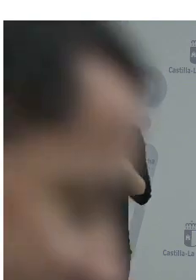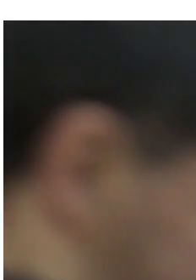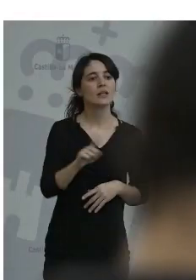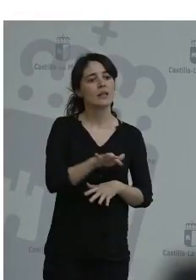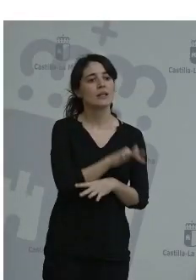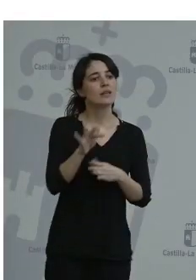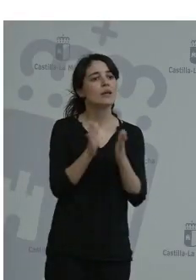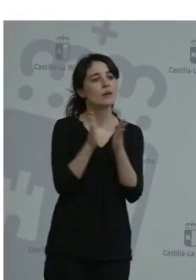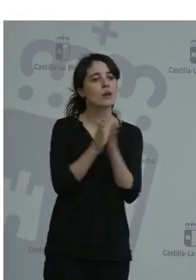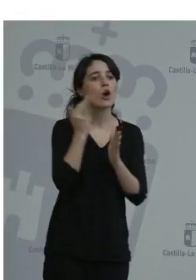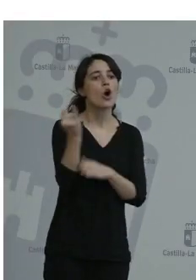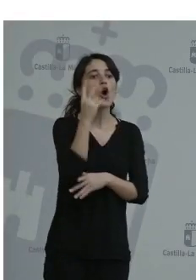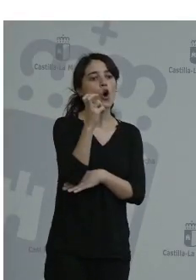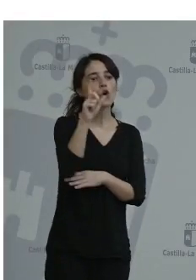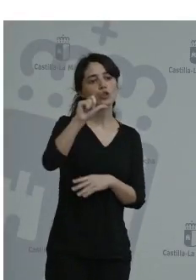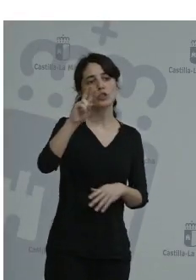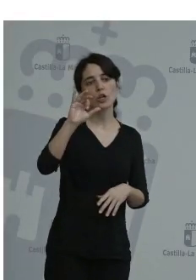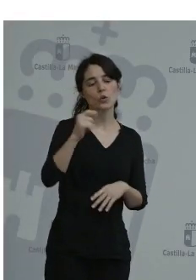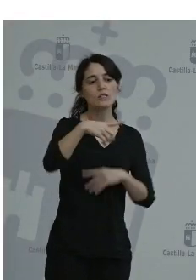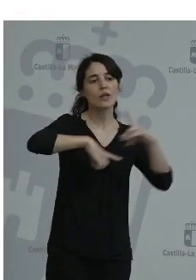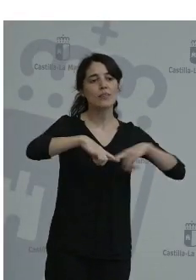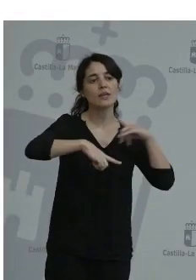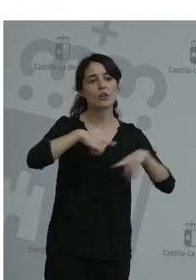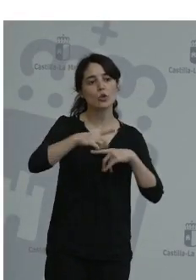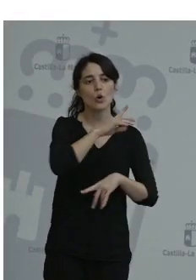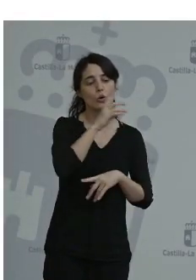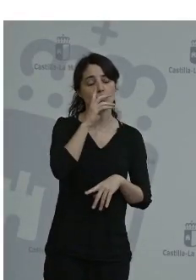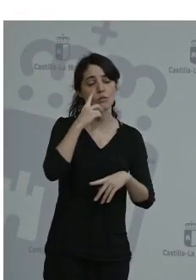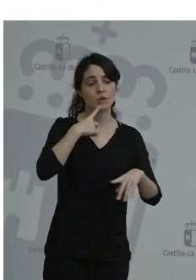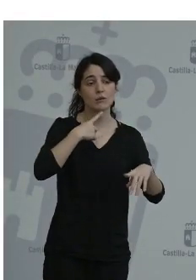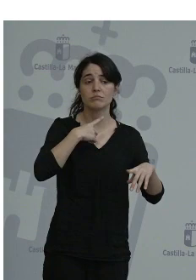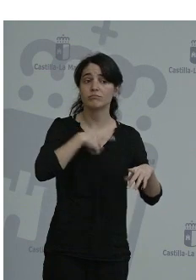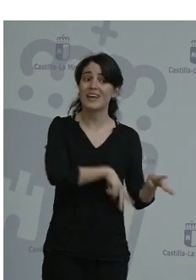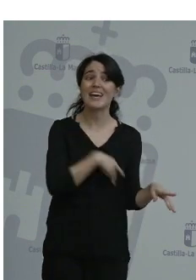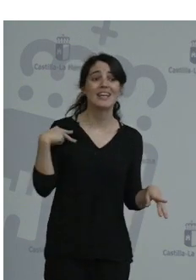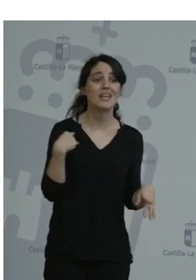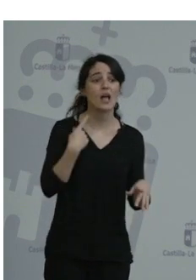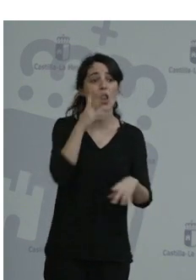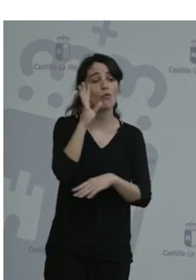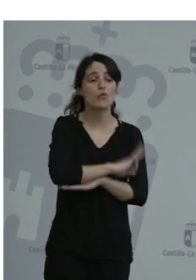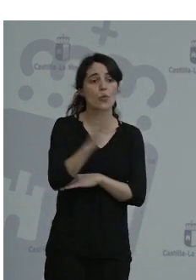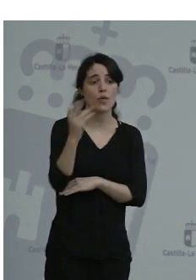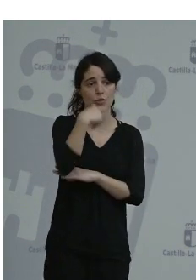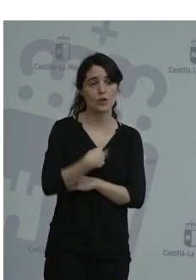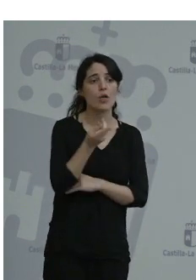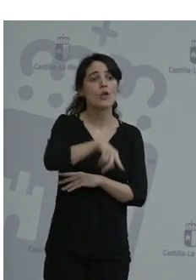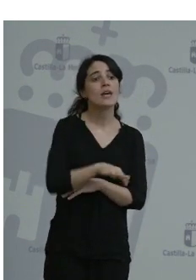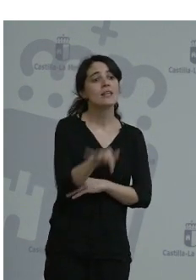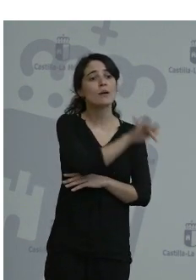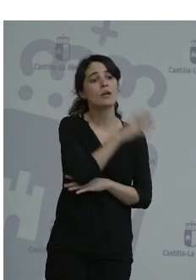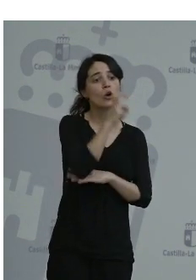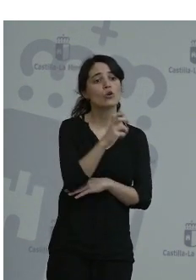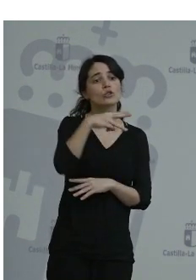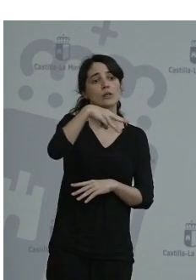Martínez Donoso, él es el director general de Fundación 11 y contamos con José Miguel Camacho, que es el